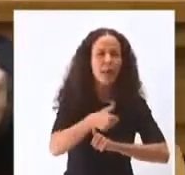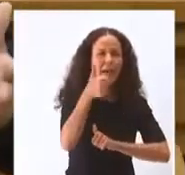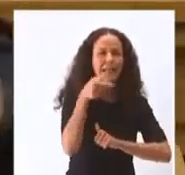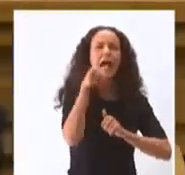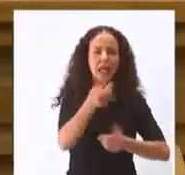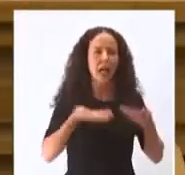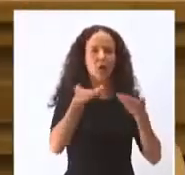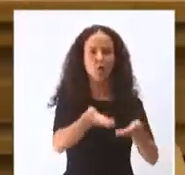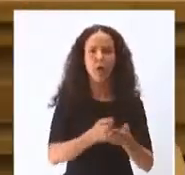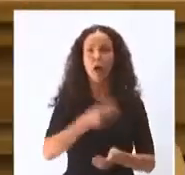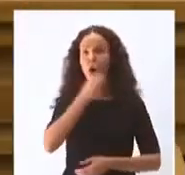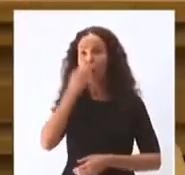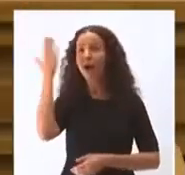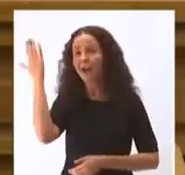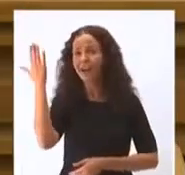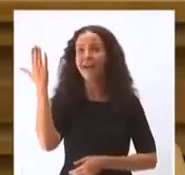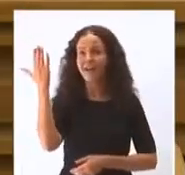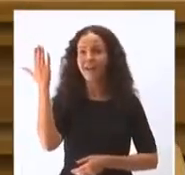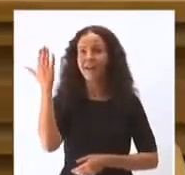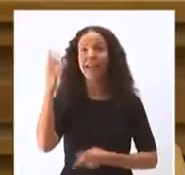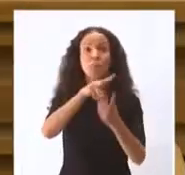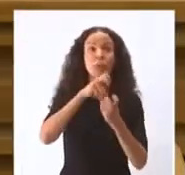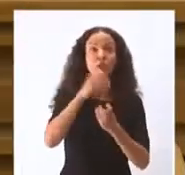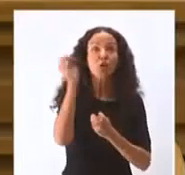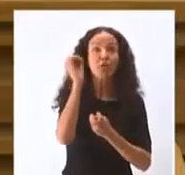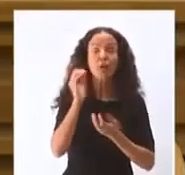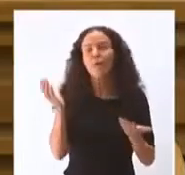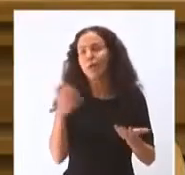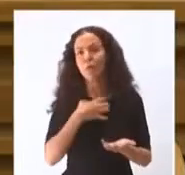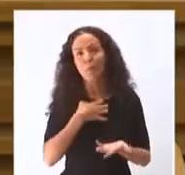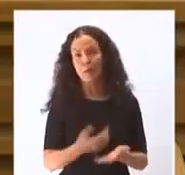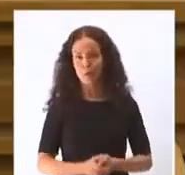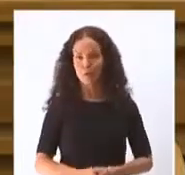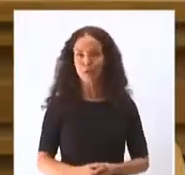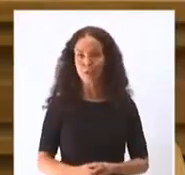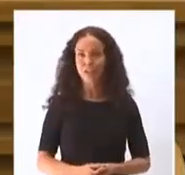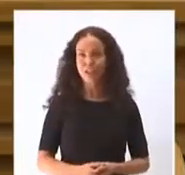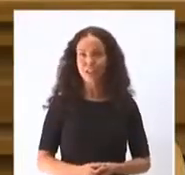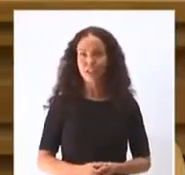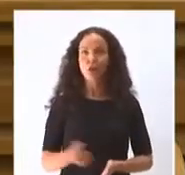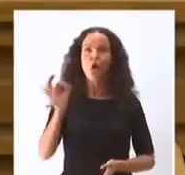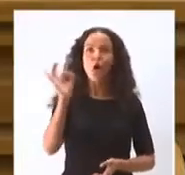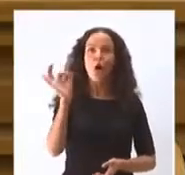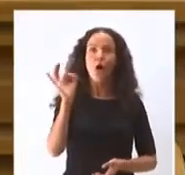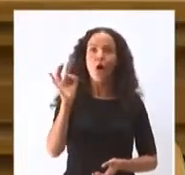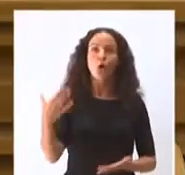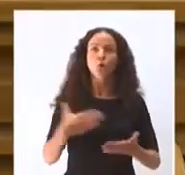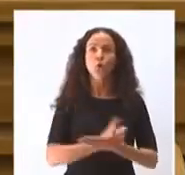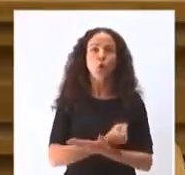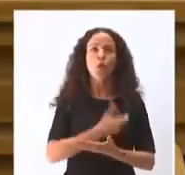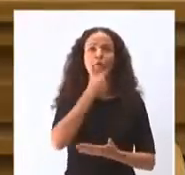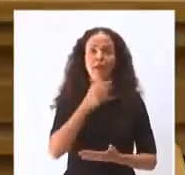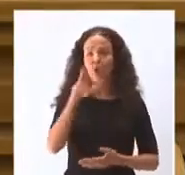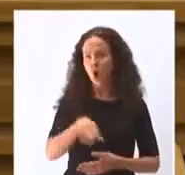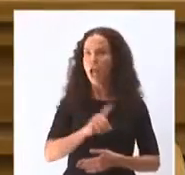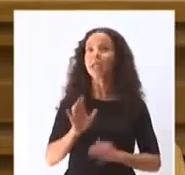ojalá no podemos ir a los impuestos cero evidentemente ni podemos ir a que todo sea jauja pero